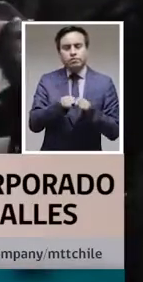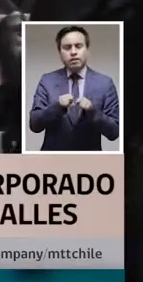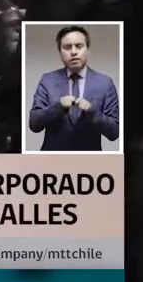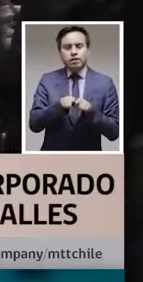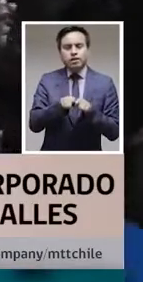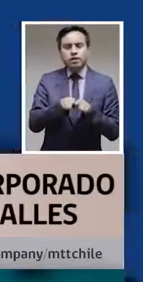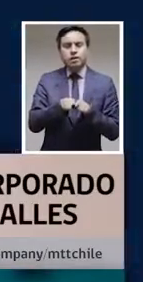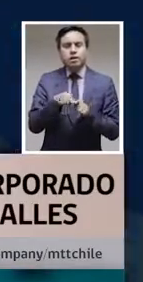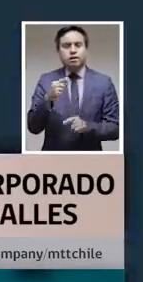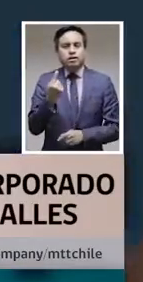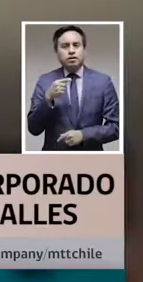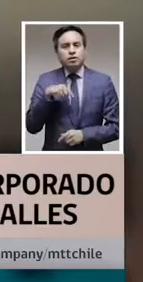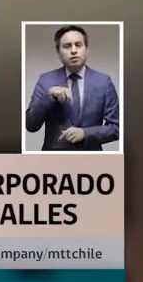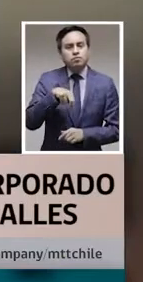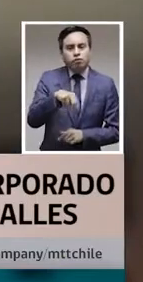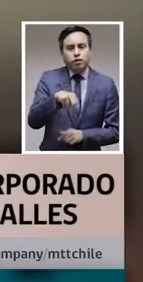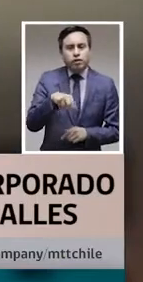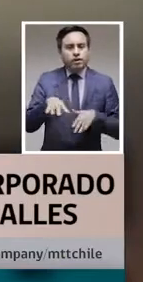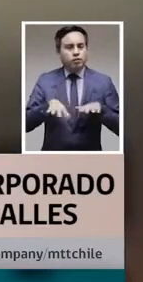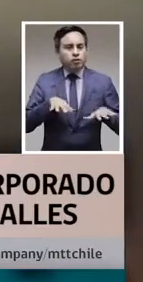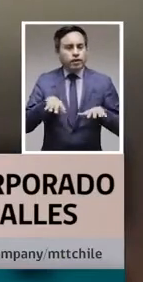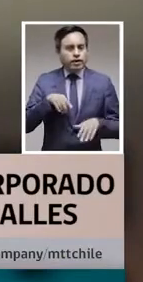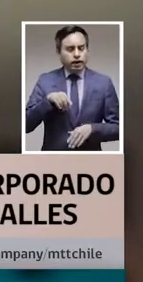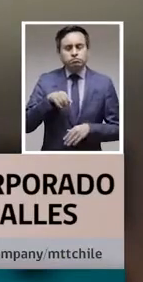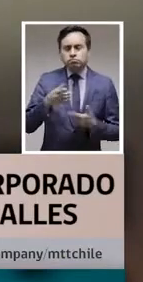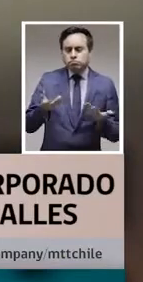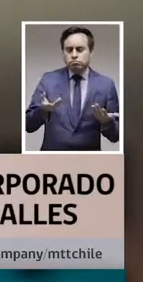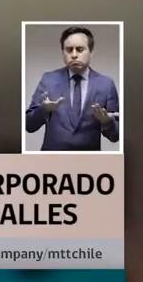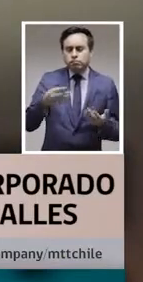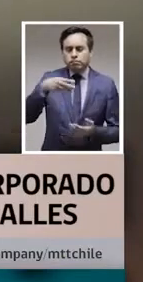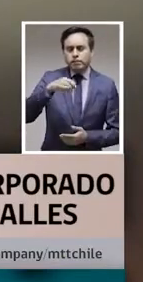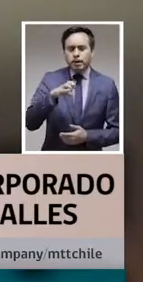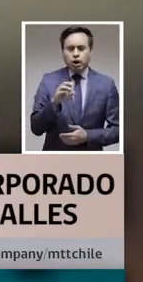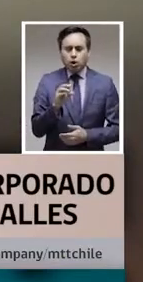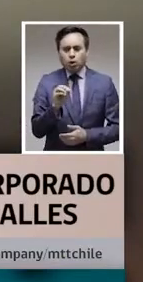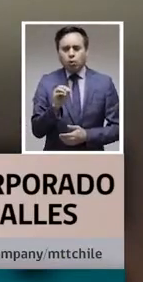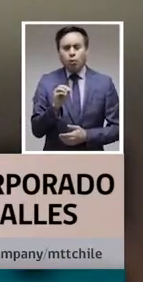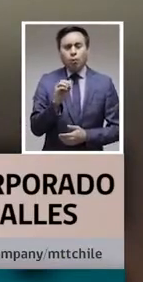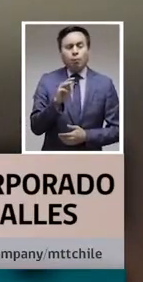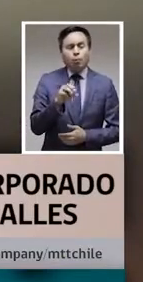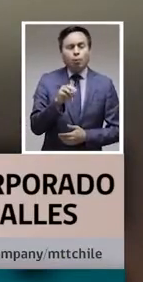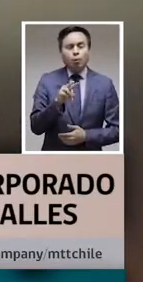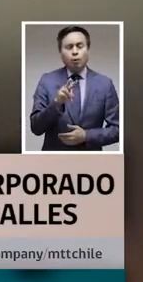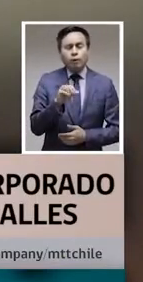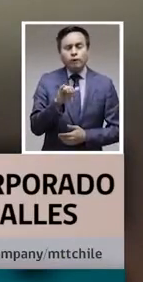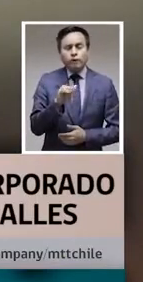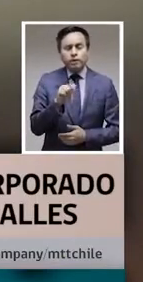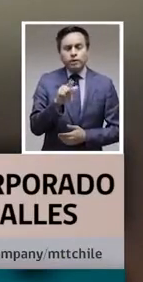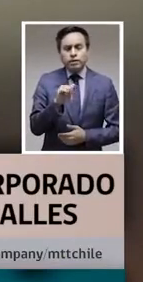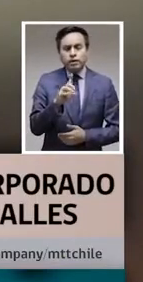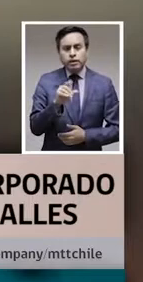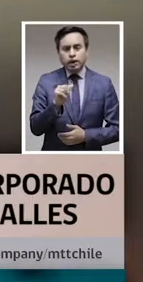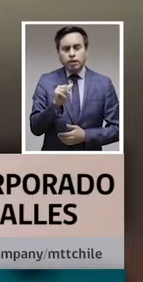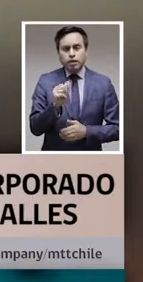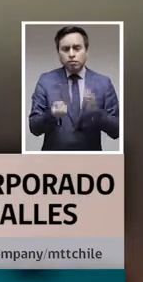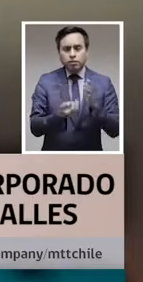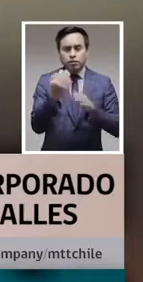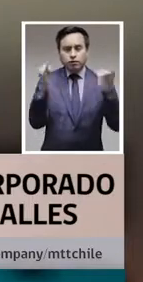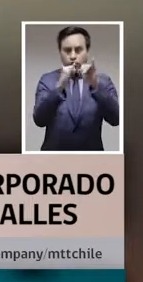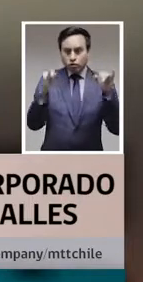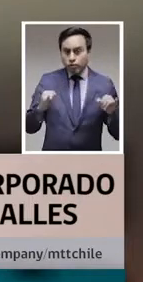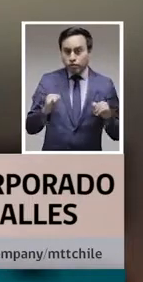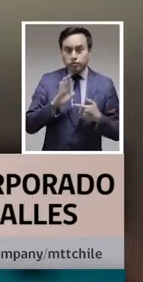de la micromovilidad. En la micromovilidad aparecen modos nuevos y esto es parte de este dinamismo del que yo